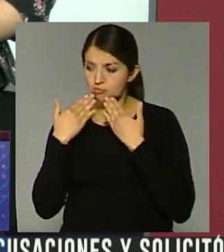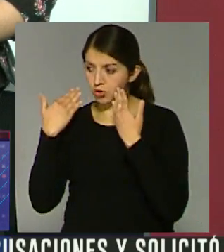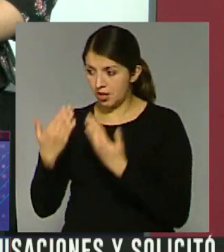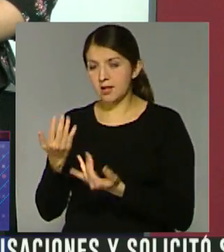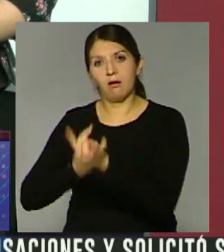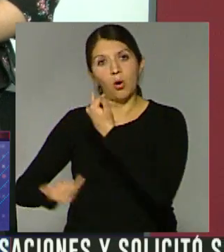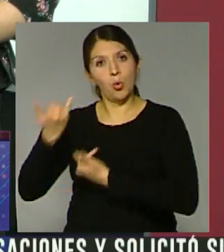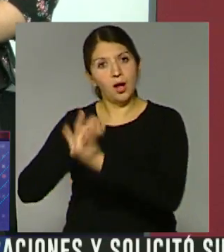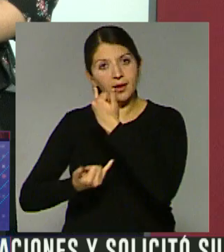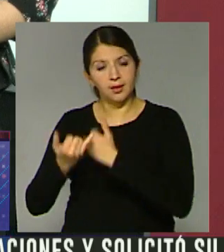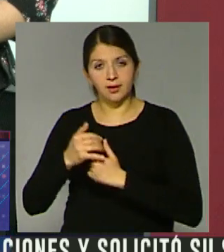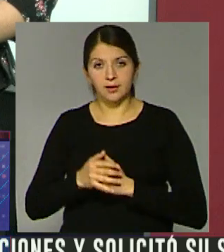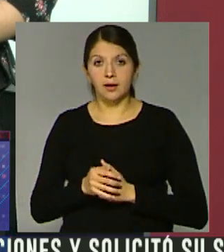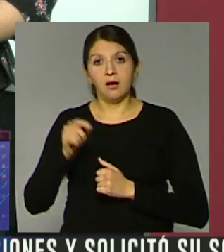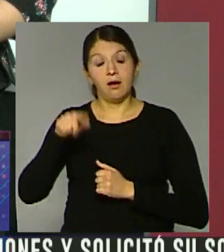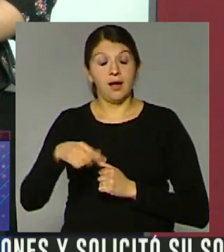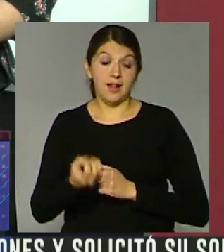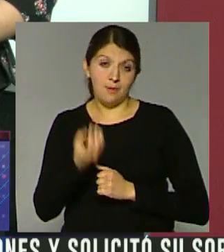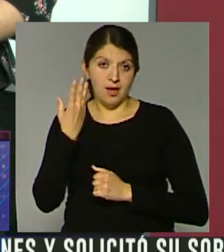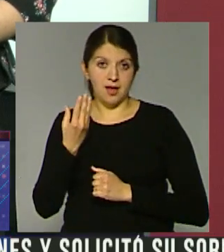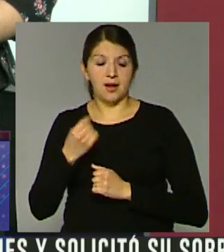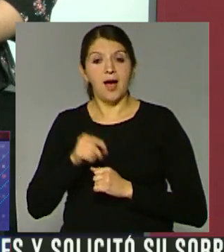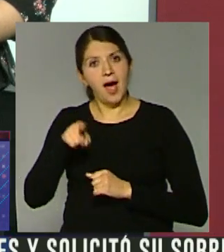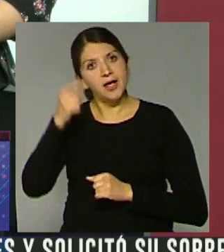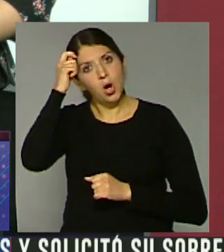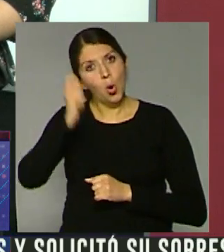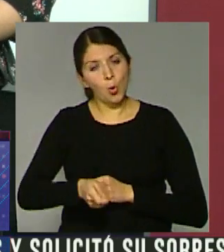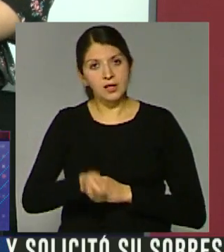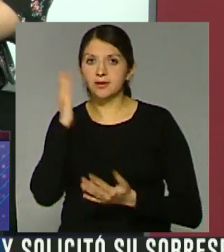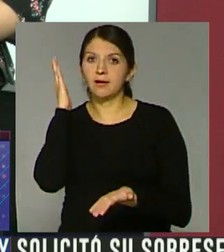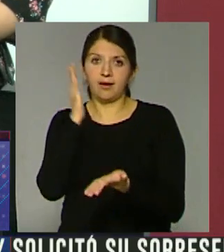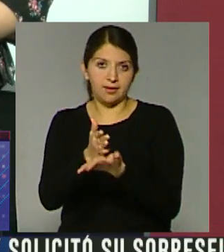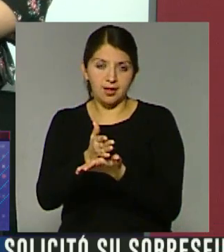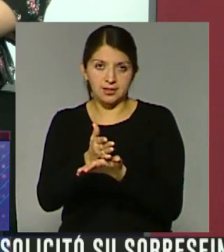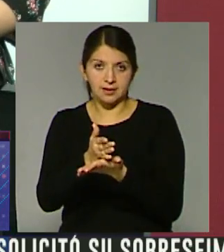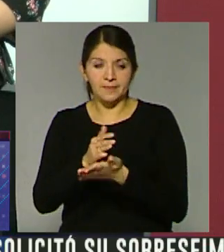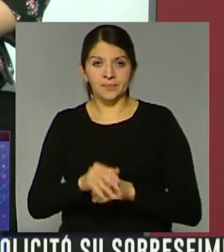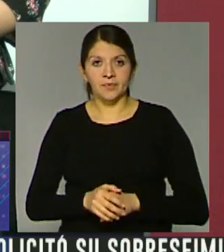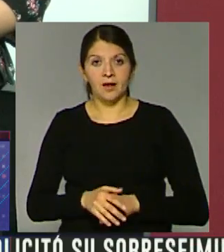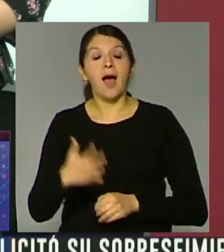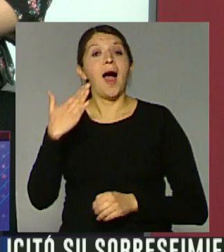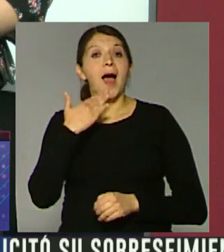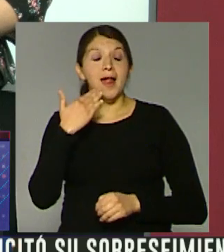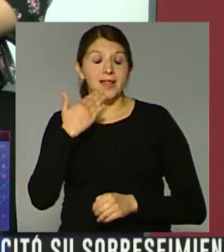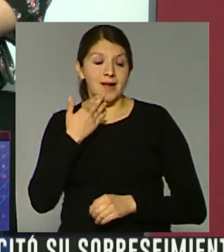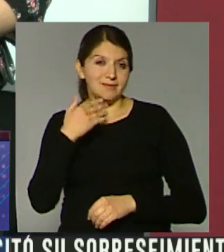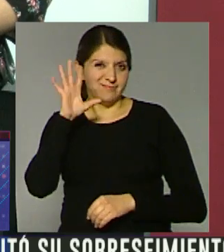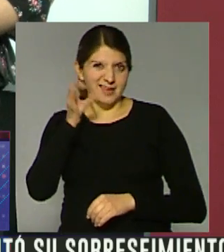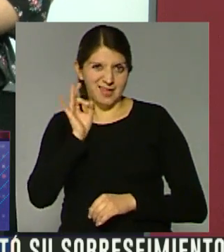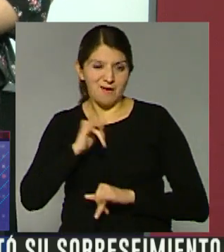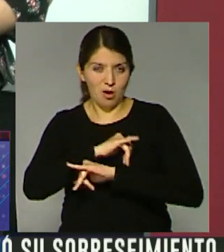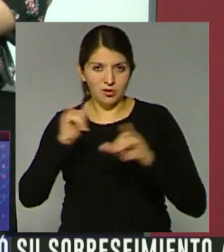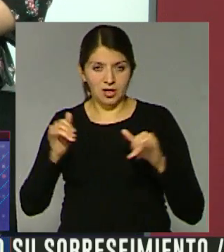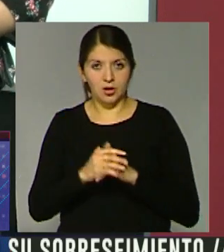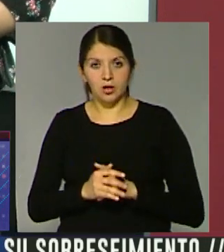para contarnos lo que sucedía exactamente durante la jornada de hoy del juicio con esta sentencia que se conocía ya durante la tarde en el caso Genaro Fortunato. Será